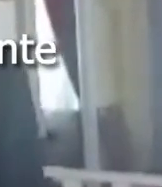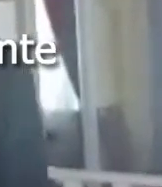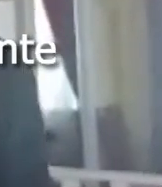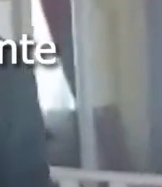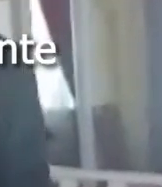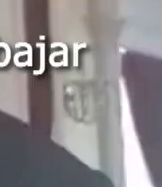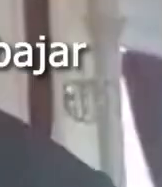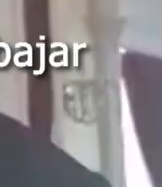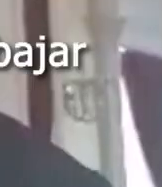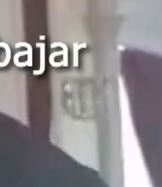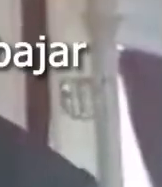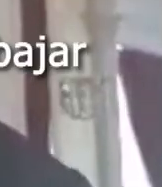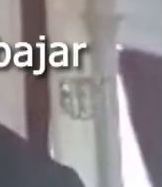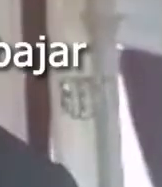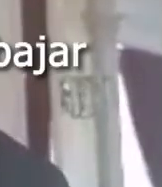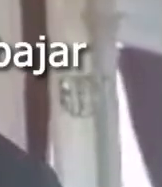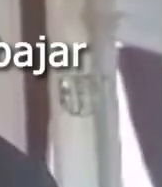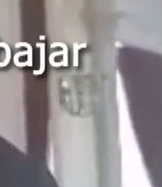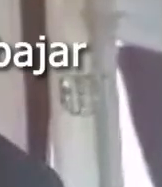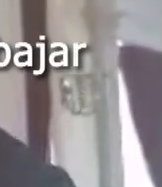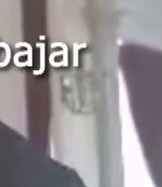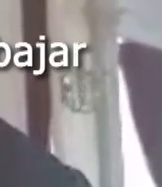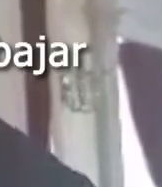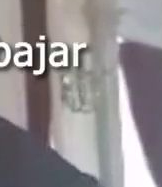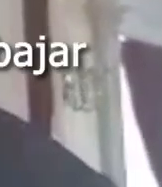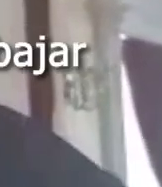nosotros y para Cuba.